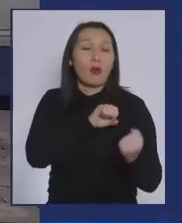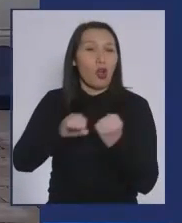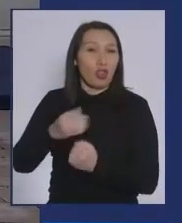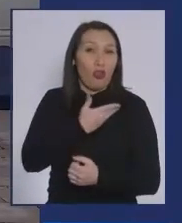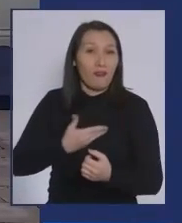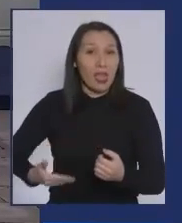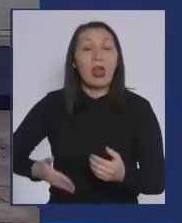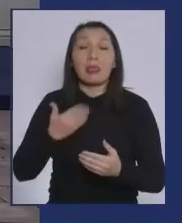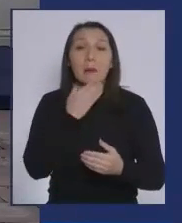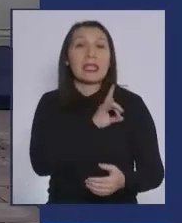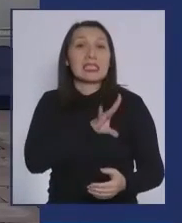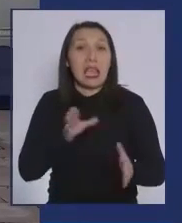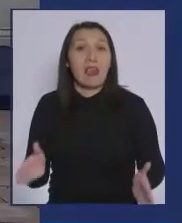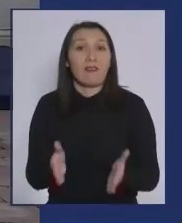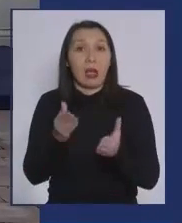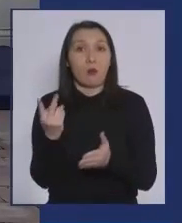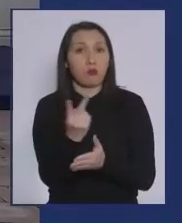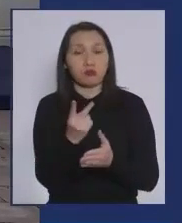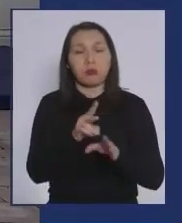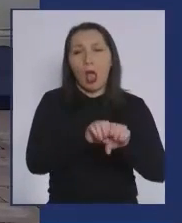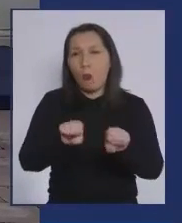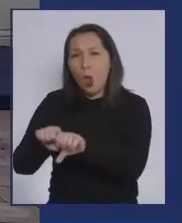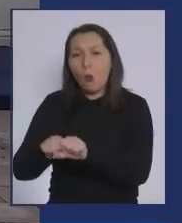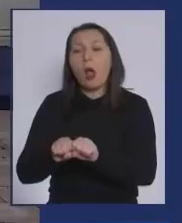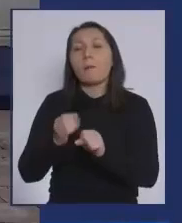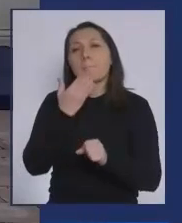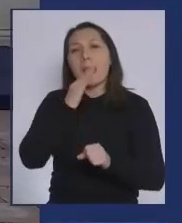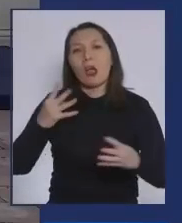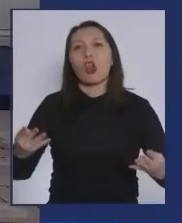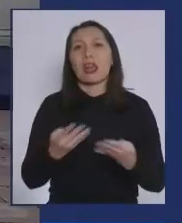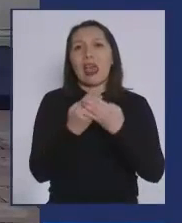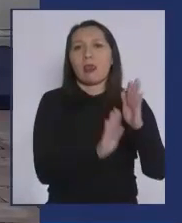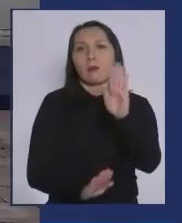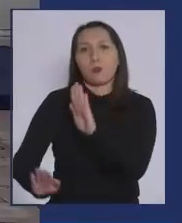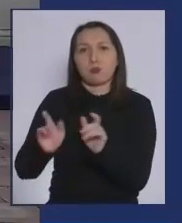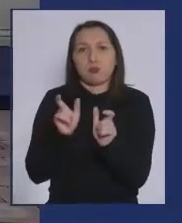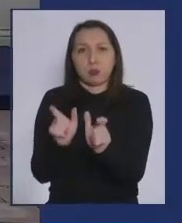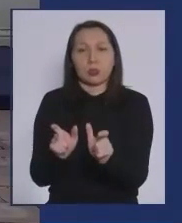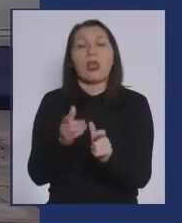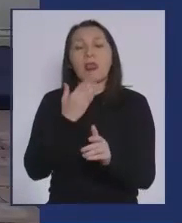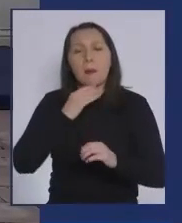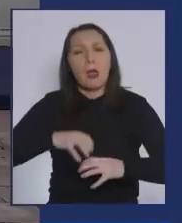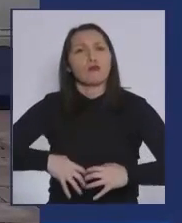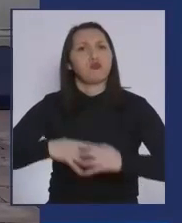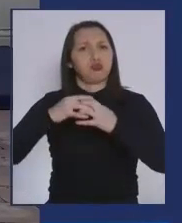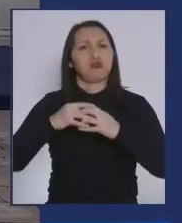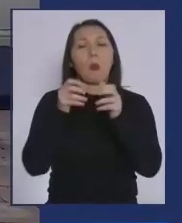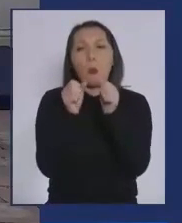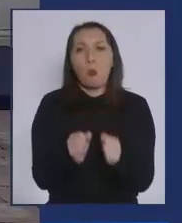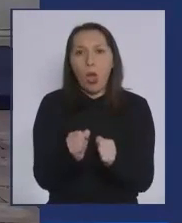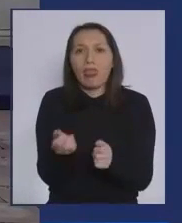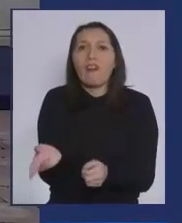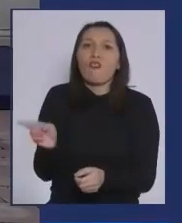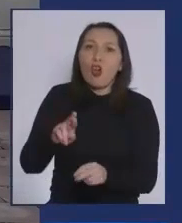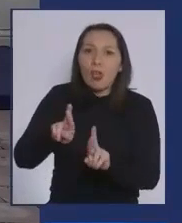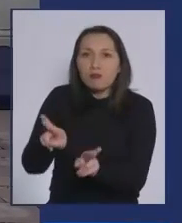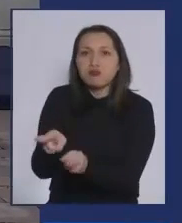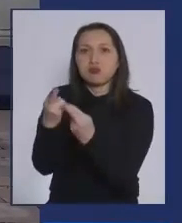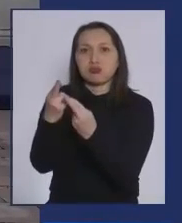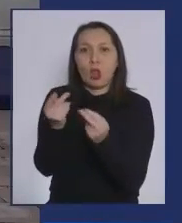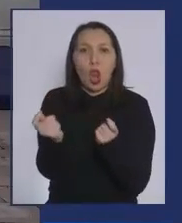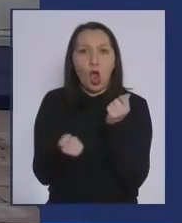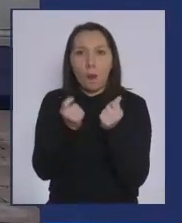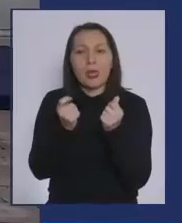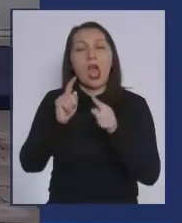para mejorar y fortalecer la red de protección y para mejorar y fortalecer la capacidad de recuperación de